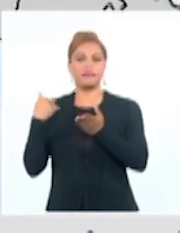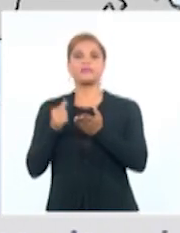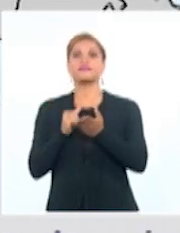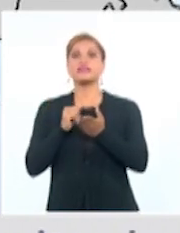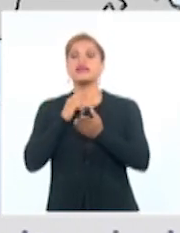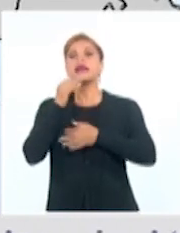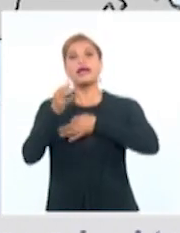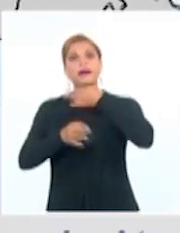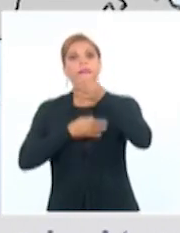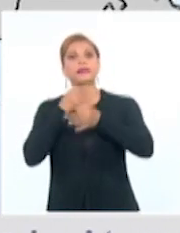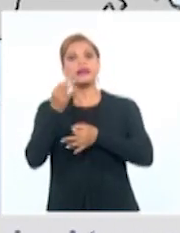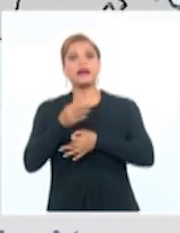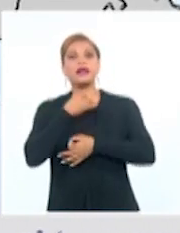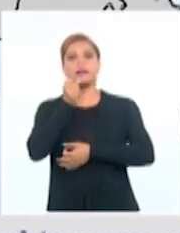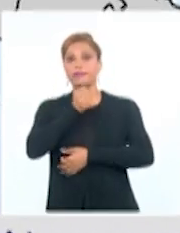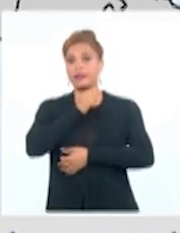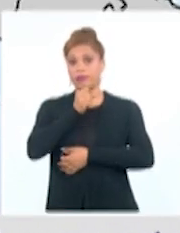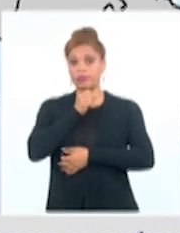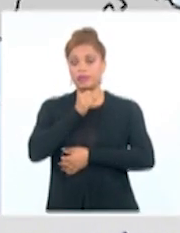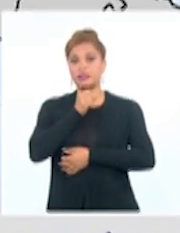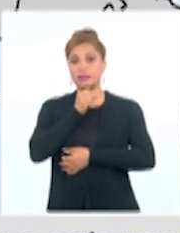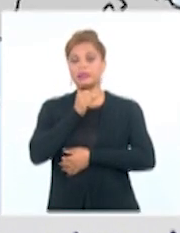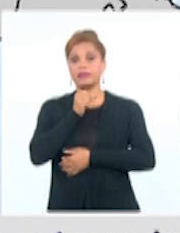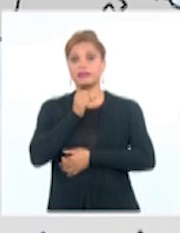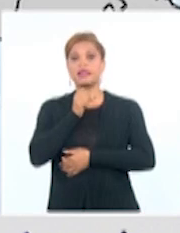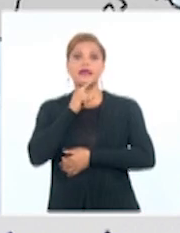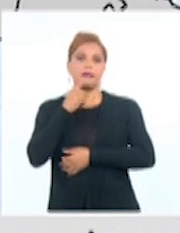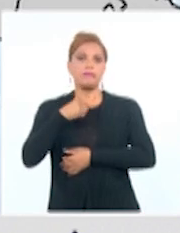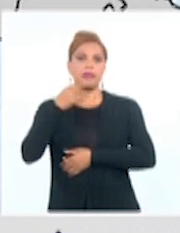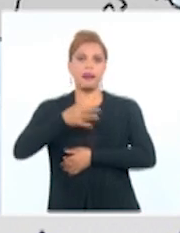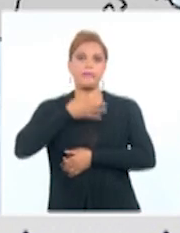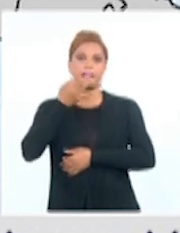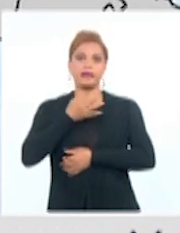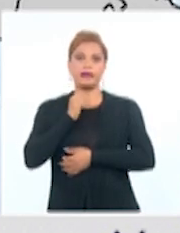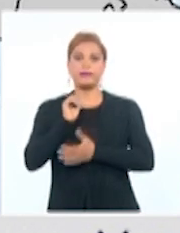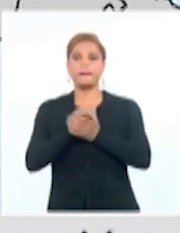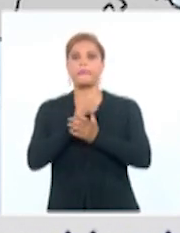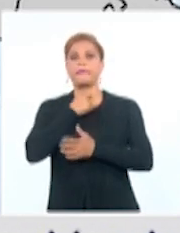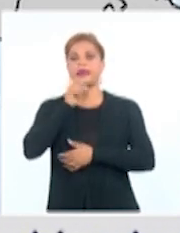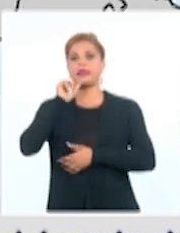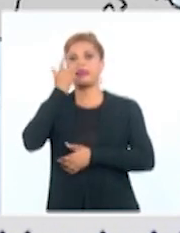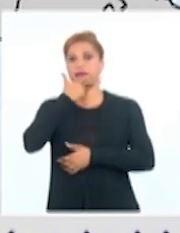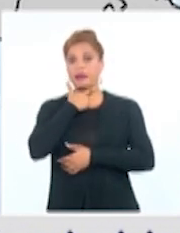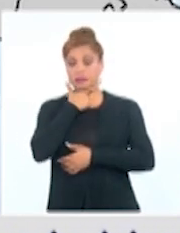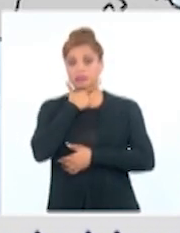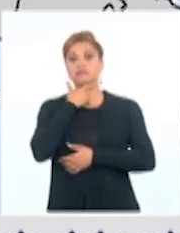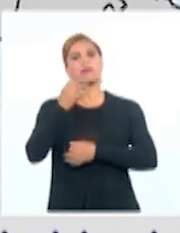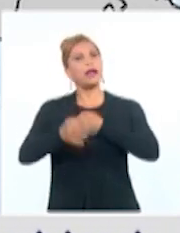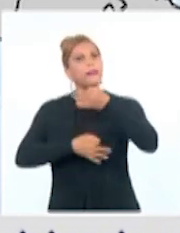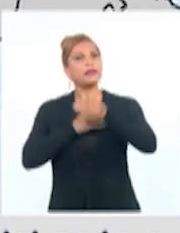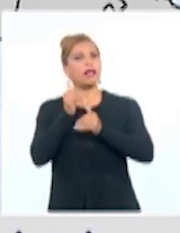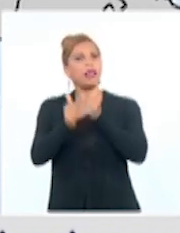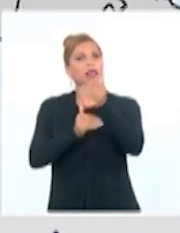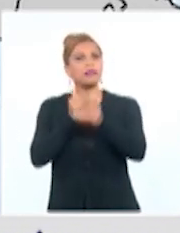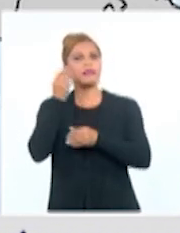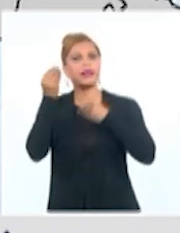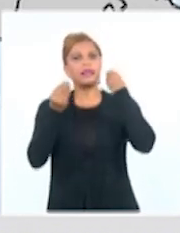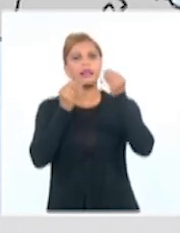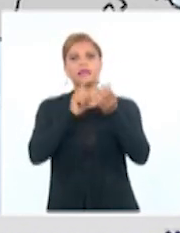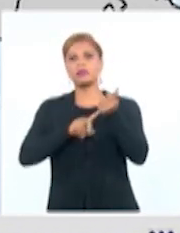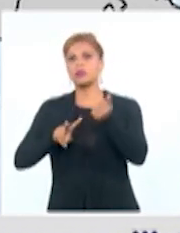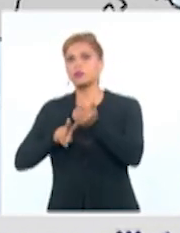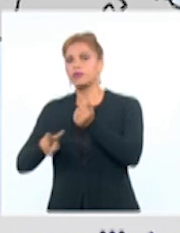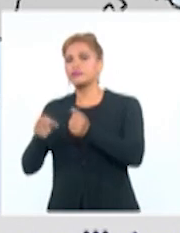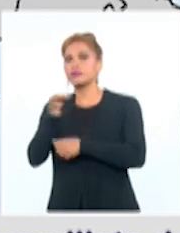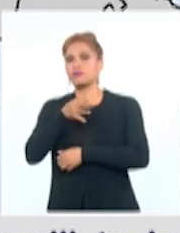explicará más adelante y ha hecho muchas veces ya el periodista Pepe Mejías, cuando haga el análisis por municipios y